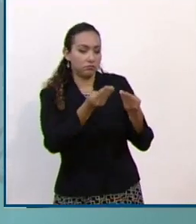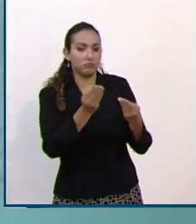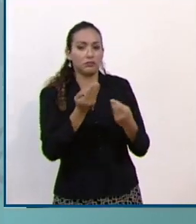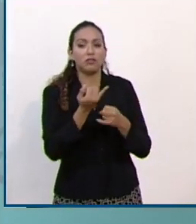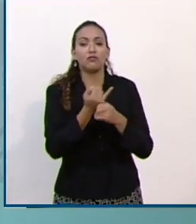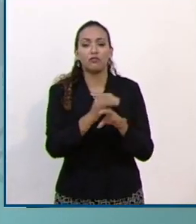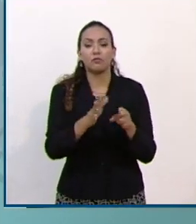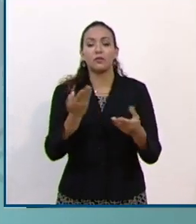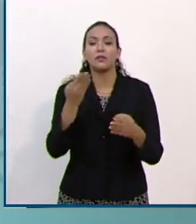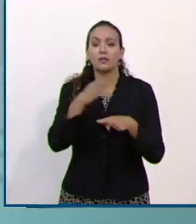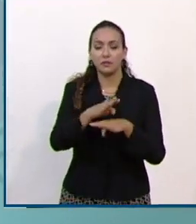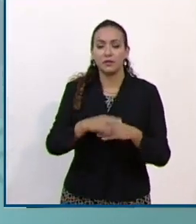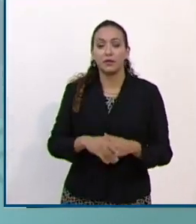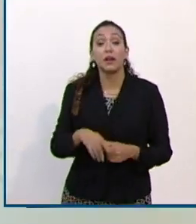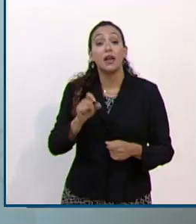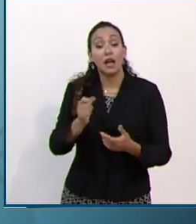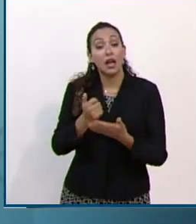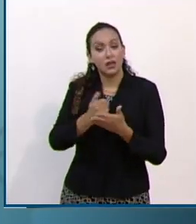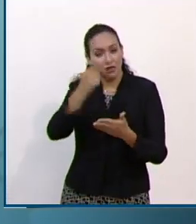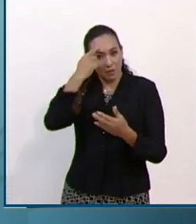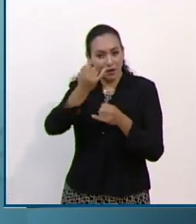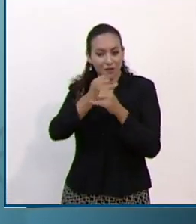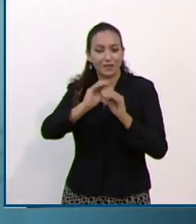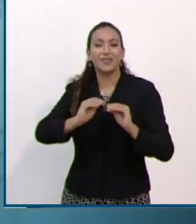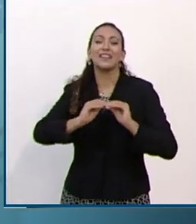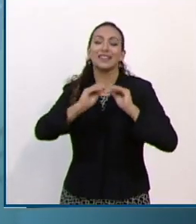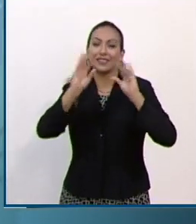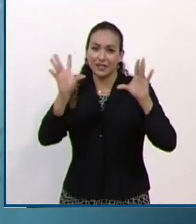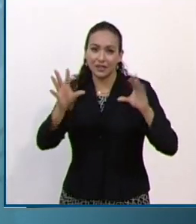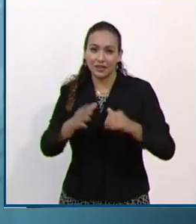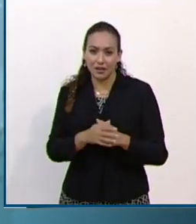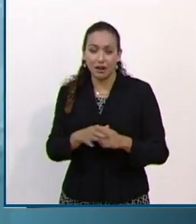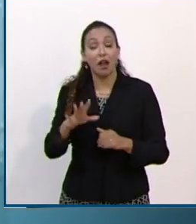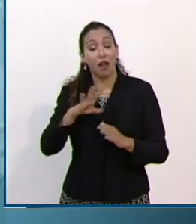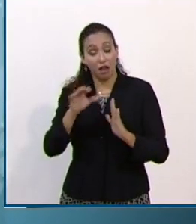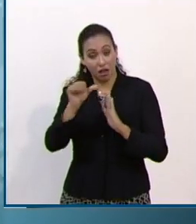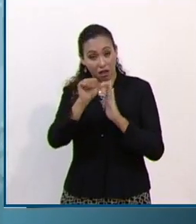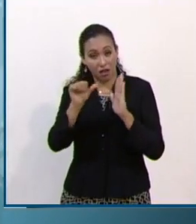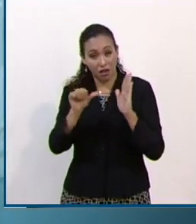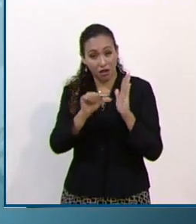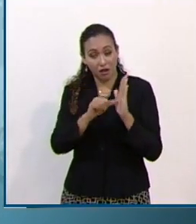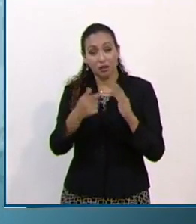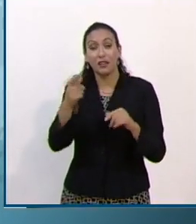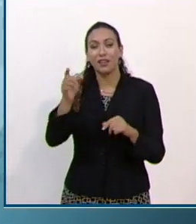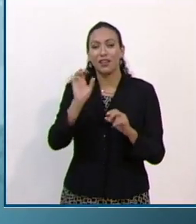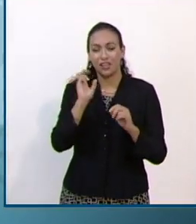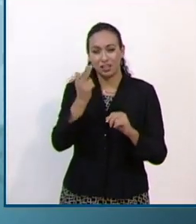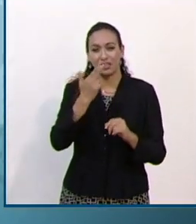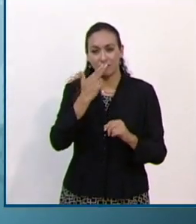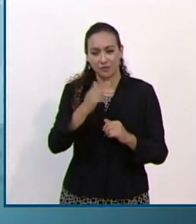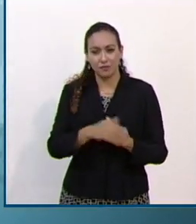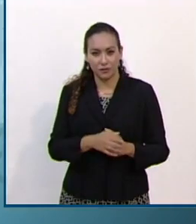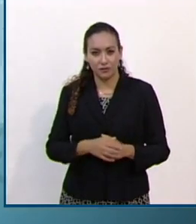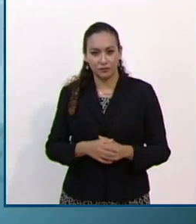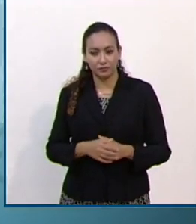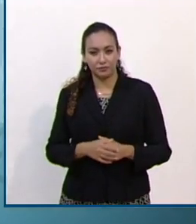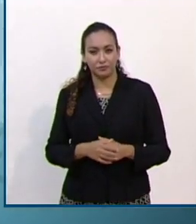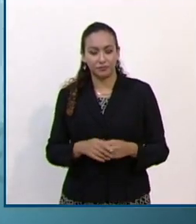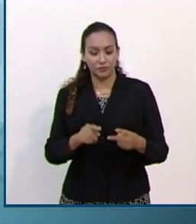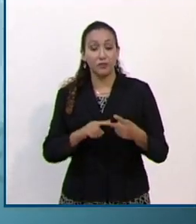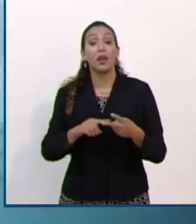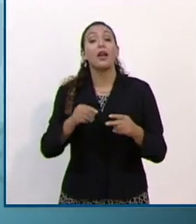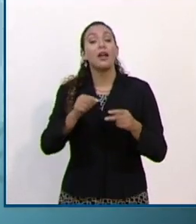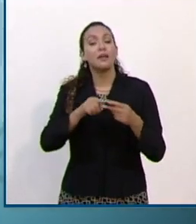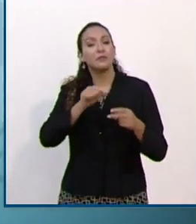de la prueba ilícita y sobre flagrancia equiparada prevista en el Código Penal de Chihuahua. De plenos regionales se publicaron